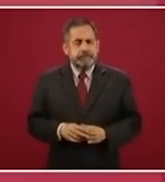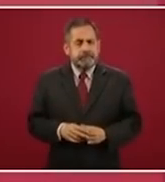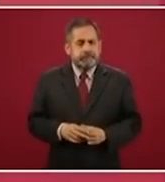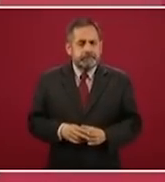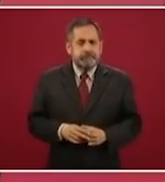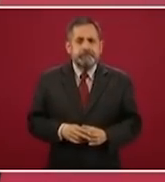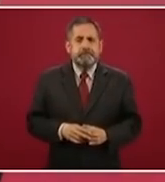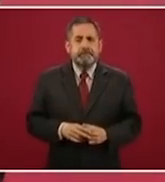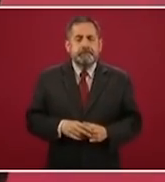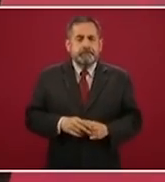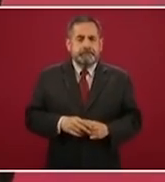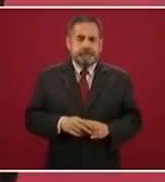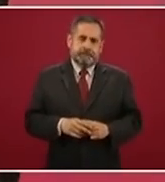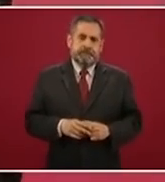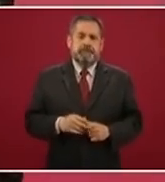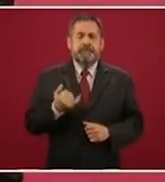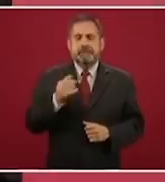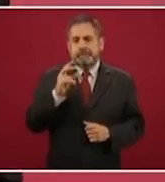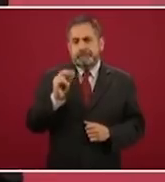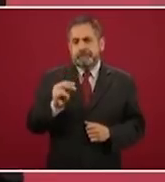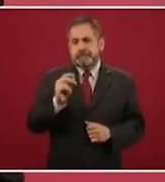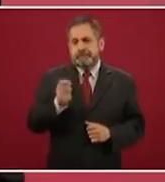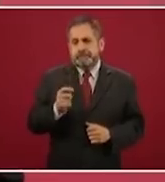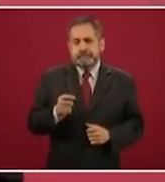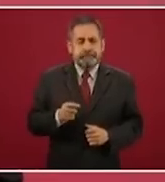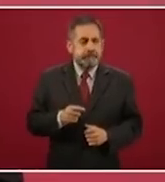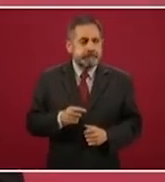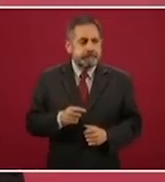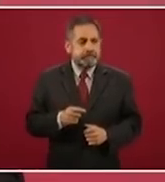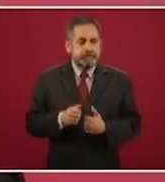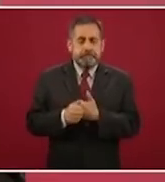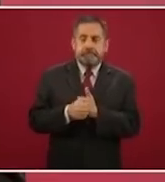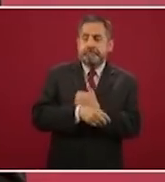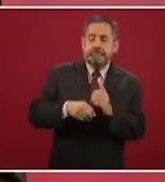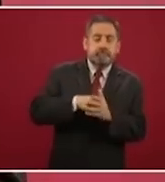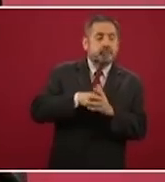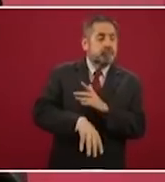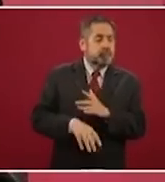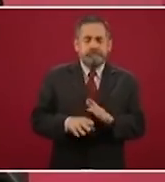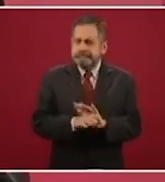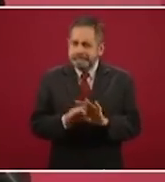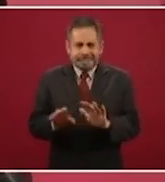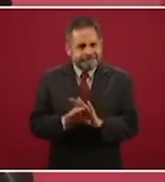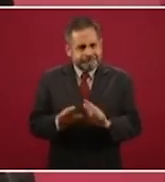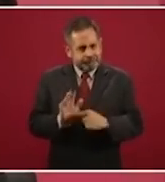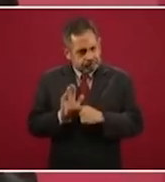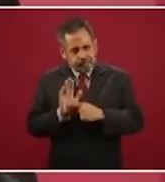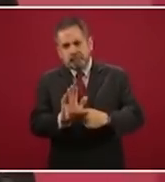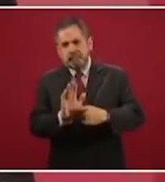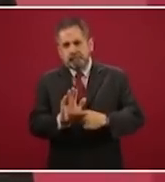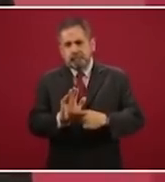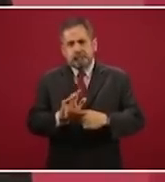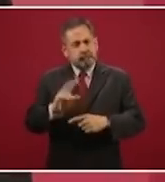no se oculte la realidad. que